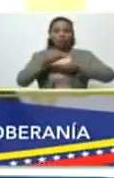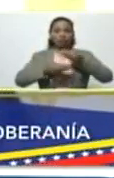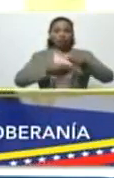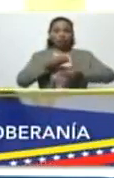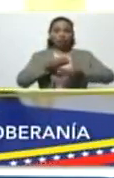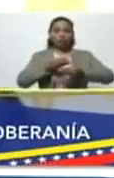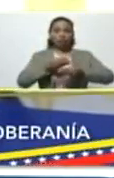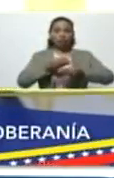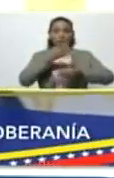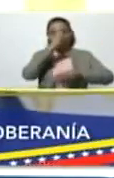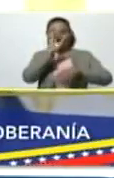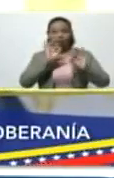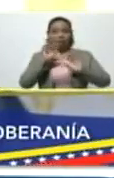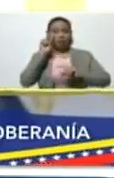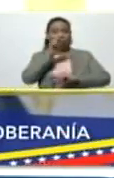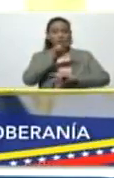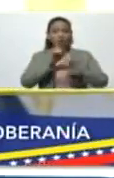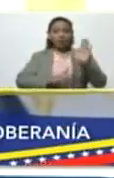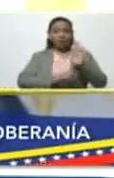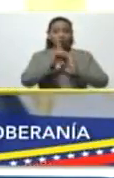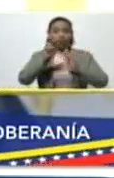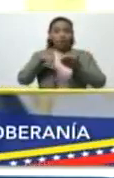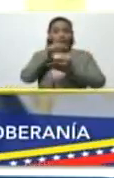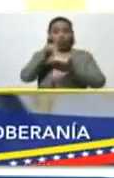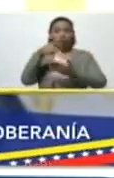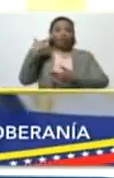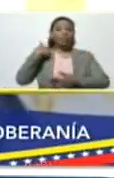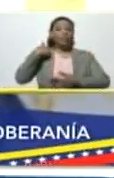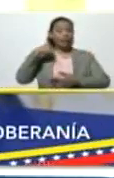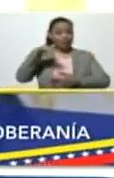Sin lugar a dudas tenía una visión del desarrollo nacional, la tenía.